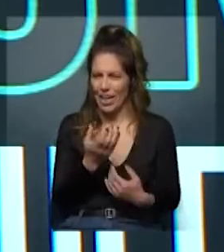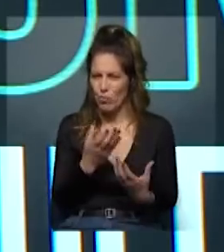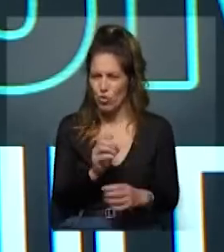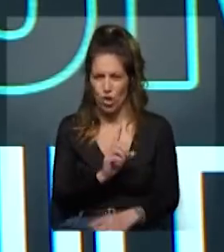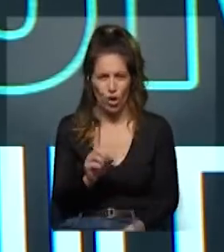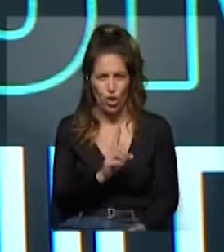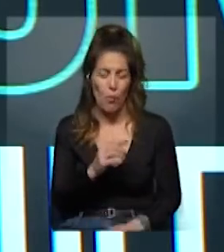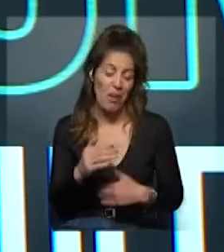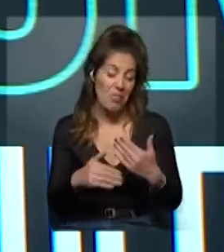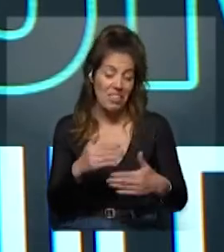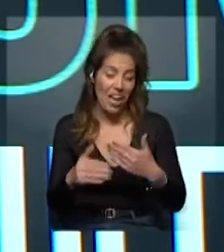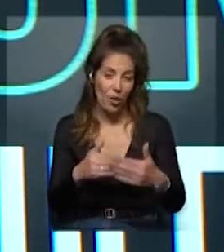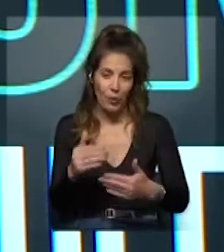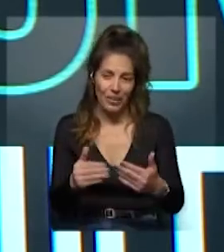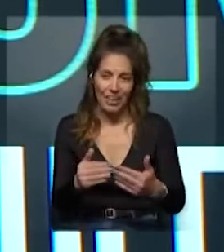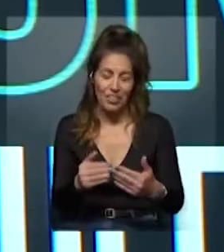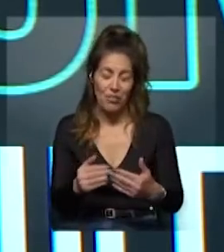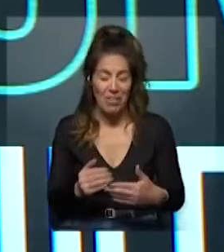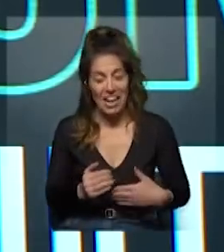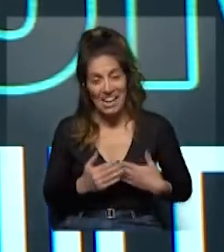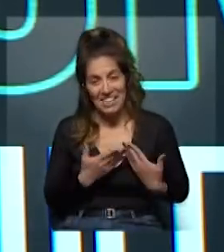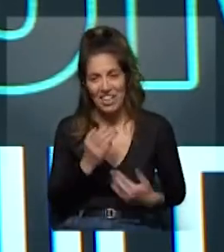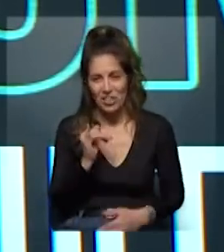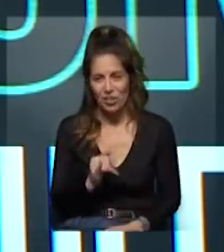que va transcurriendo la novela uno va encariñándome